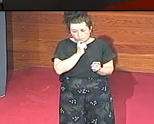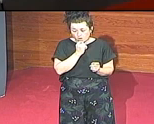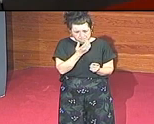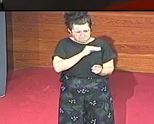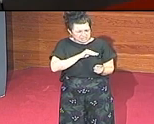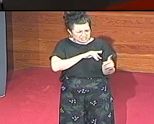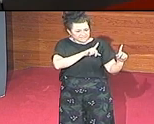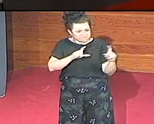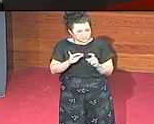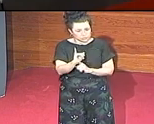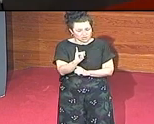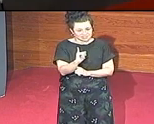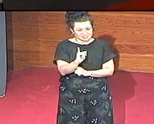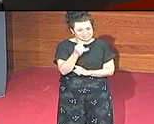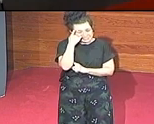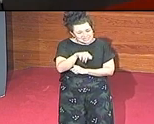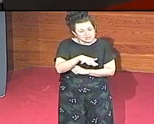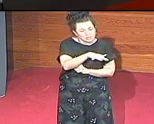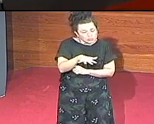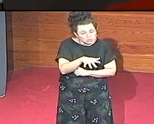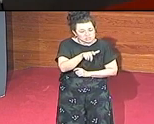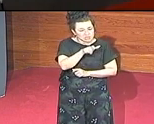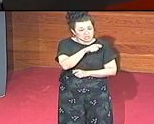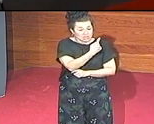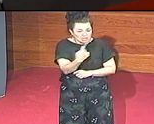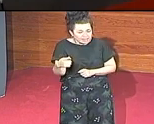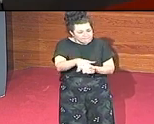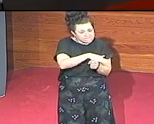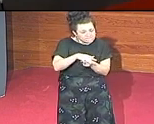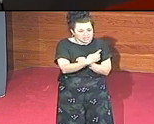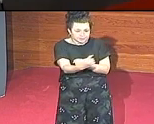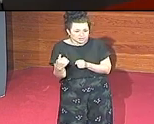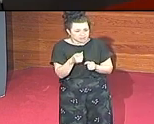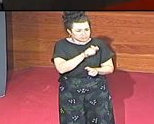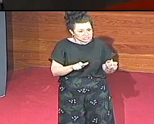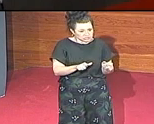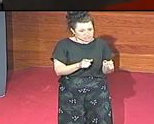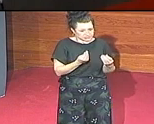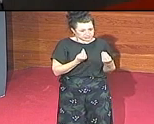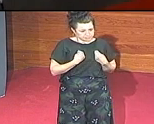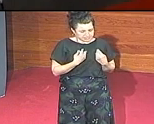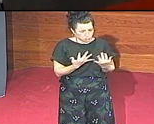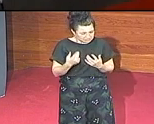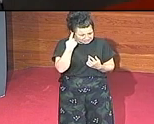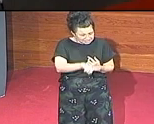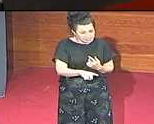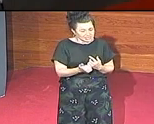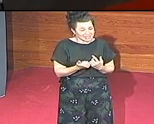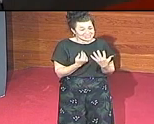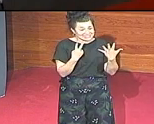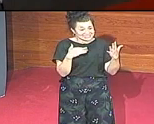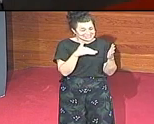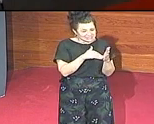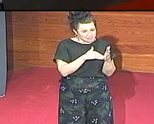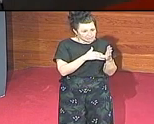y se sabe dónde estaban y se sabe cuánta gente vivía en cada una de ellas y cada fueron más de 7000 infraviviendas que se construyeron